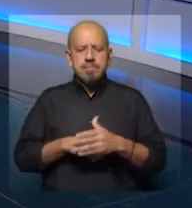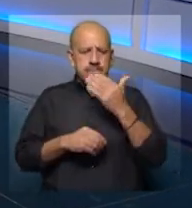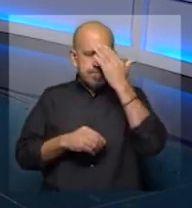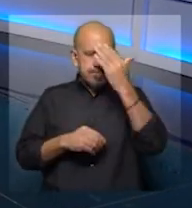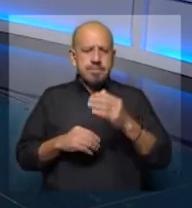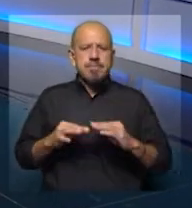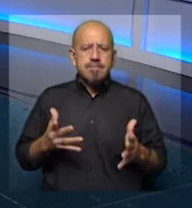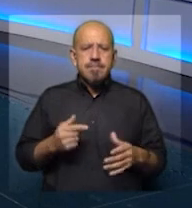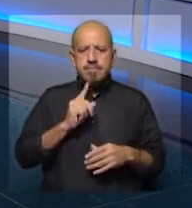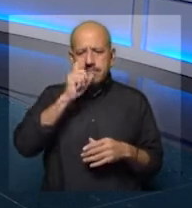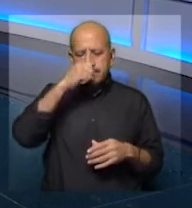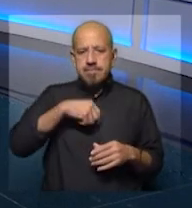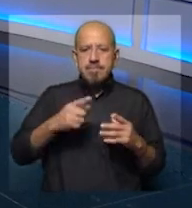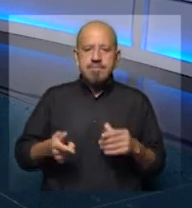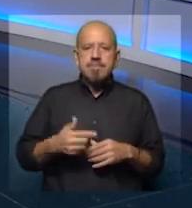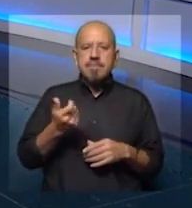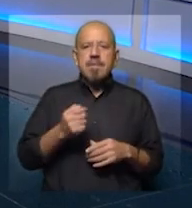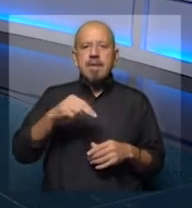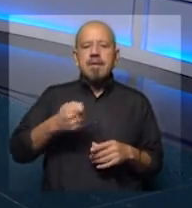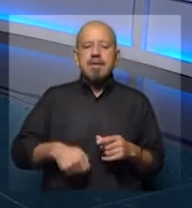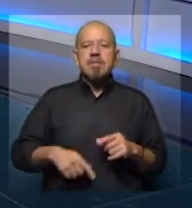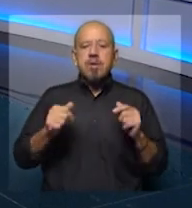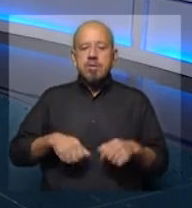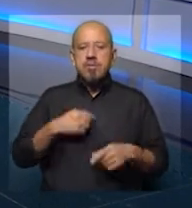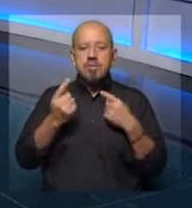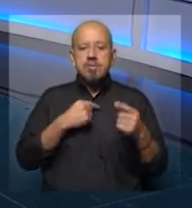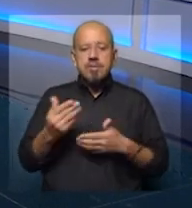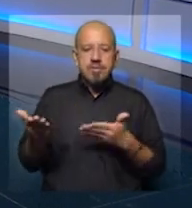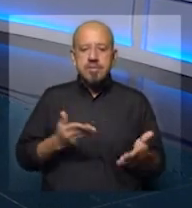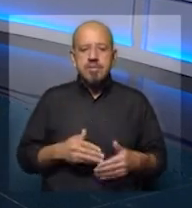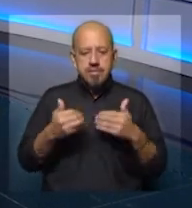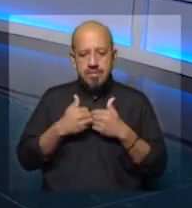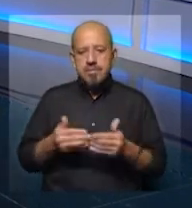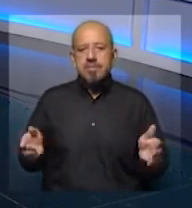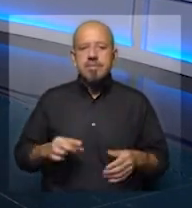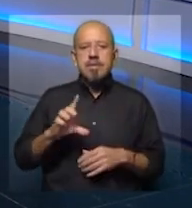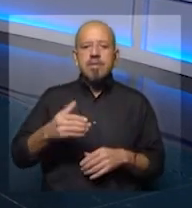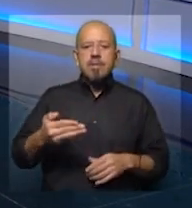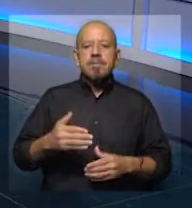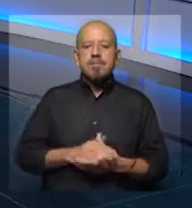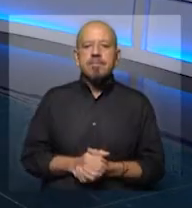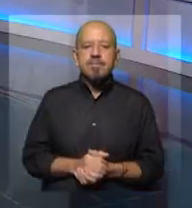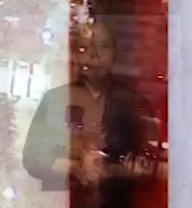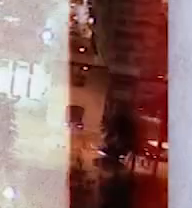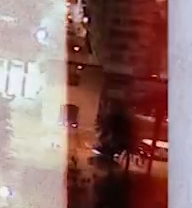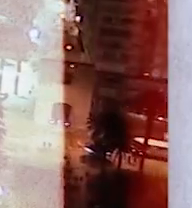Cómo ve a Montevideo con Ana Olivera estaremos hablando esta noche bienvenidas bienvenidos así comienza